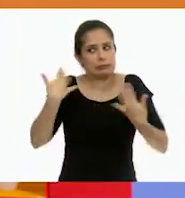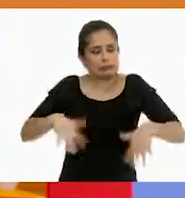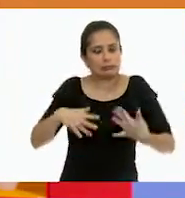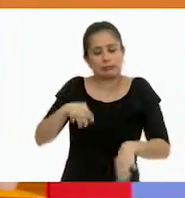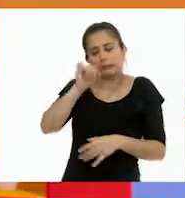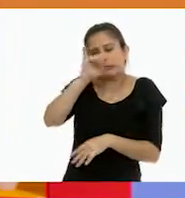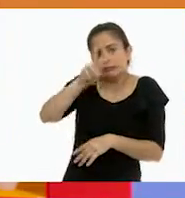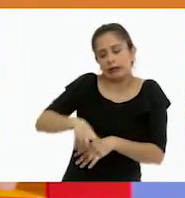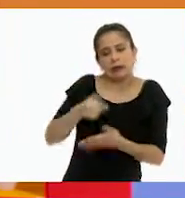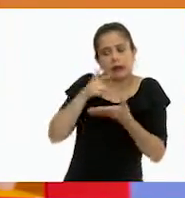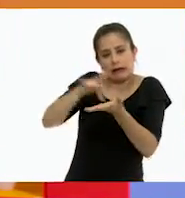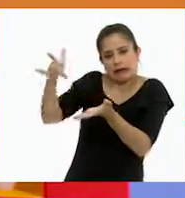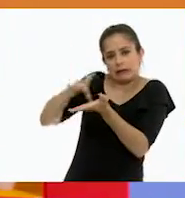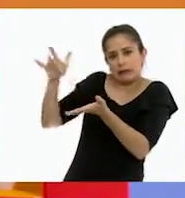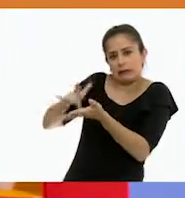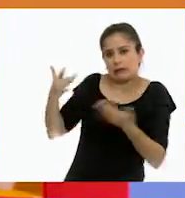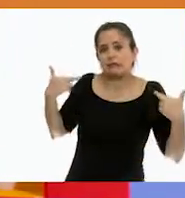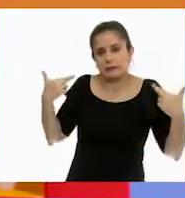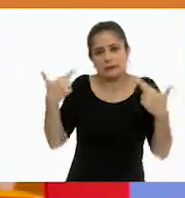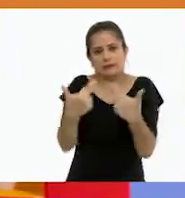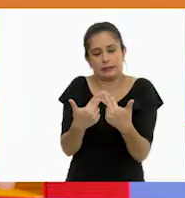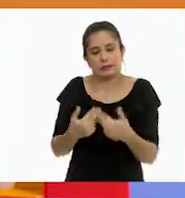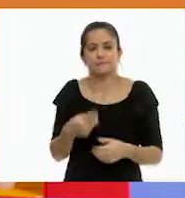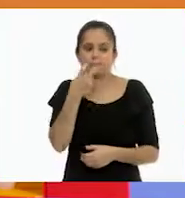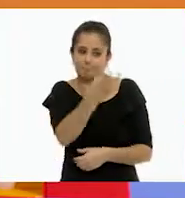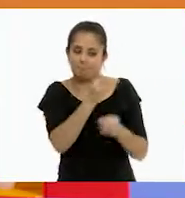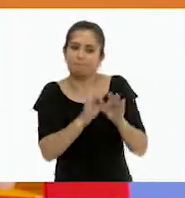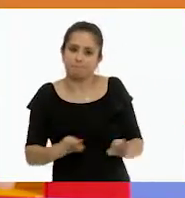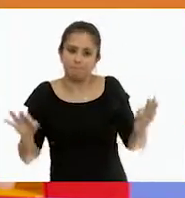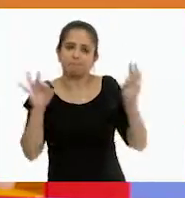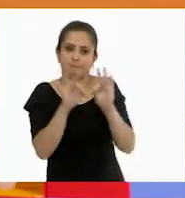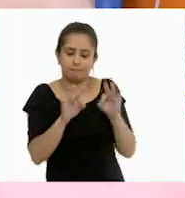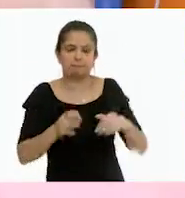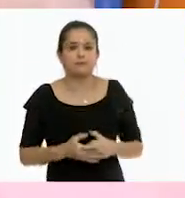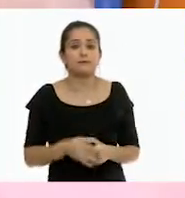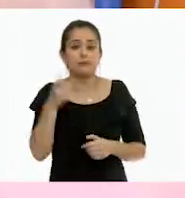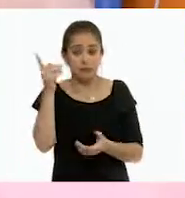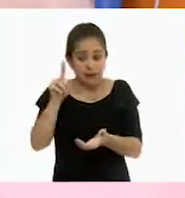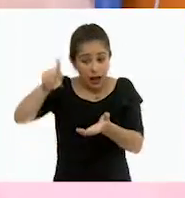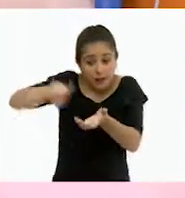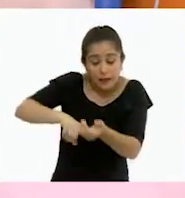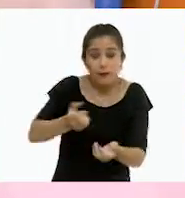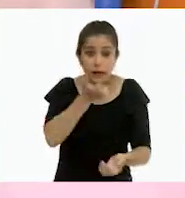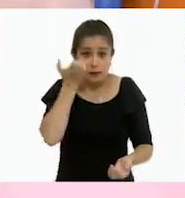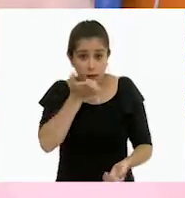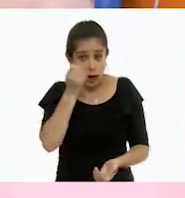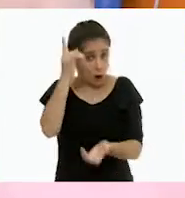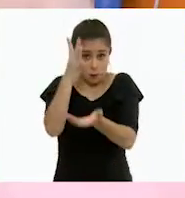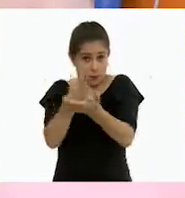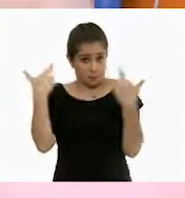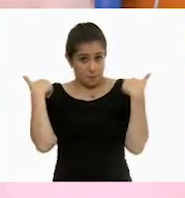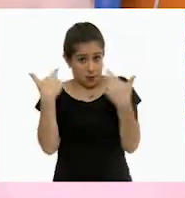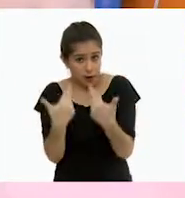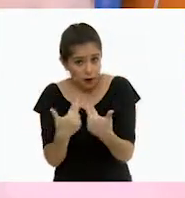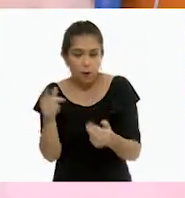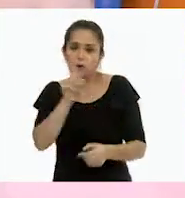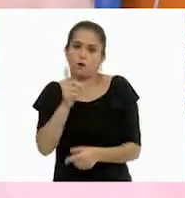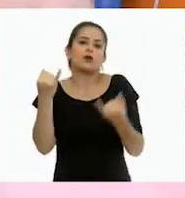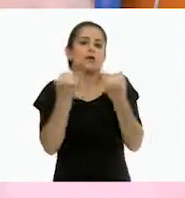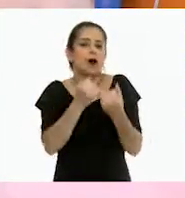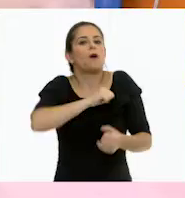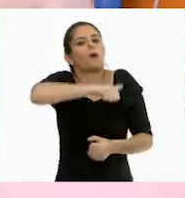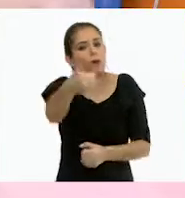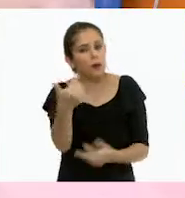reconocimiento. Muchas gracias. Entonces, eso es muy importante. Y además, pero además en la escuela no solo hay maestros, también hay otro tipo de personas que nos